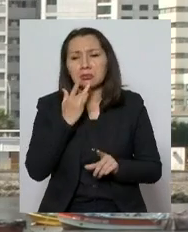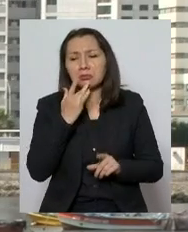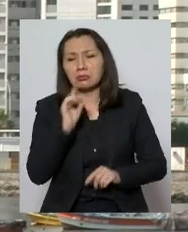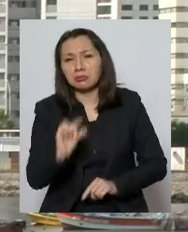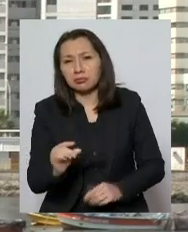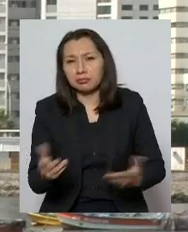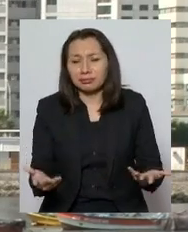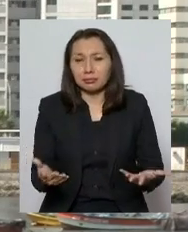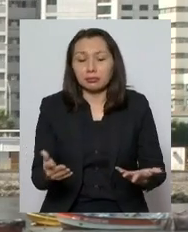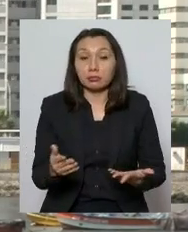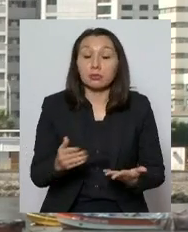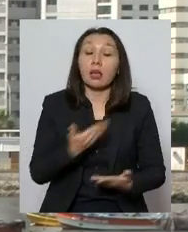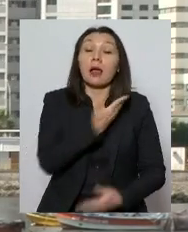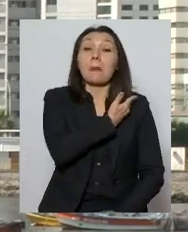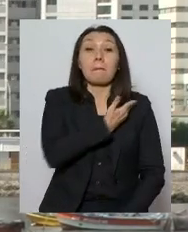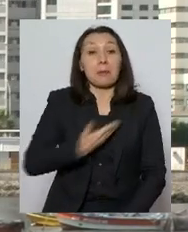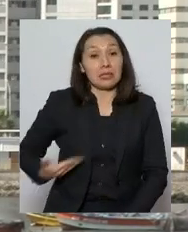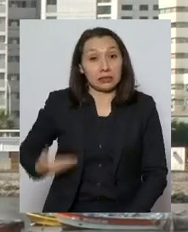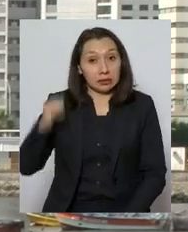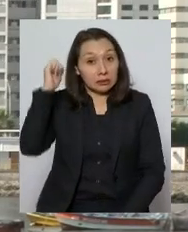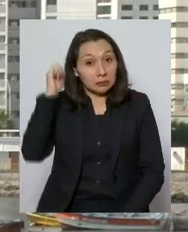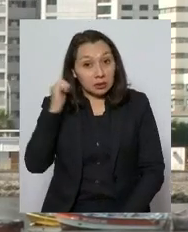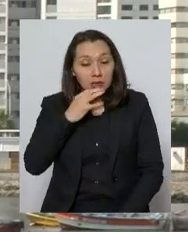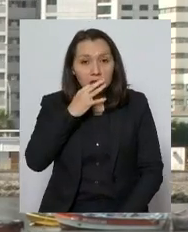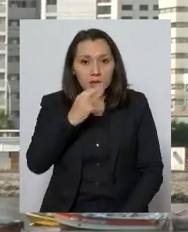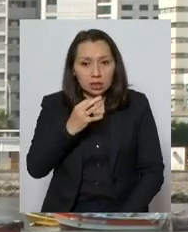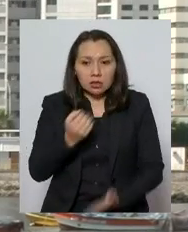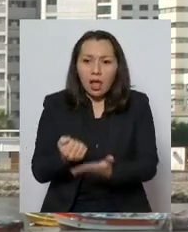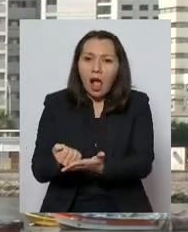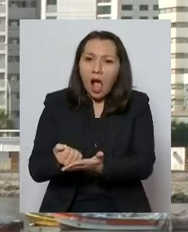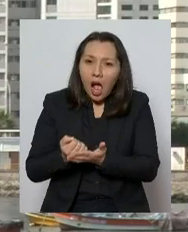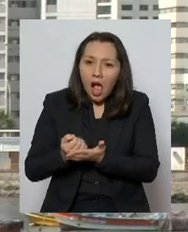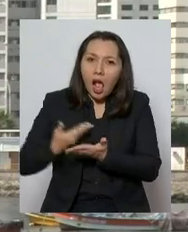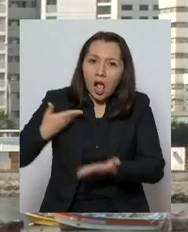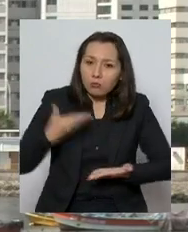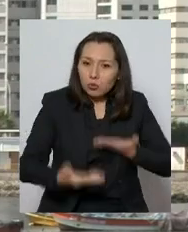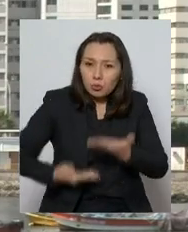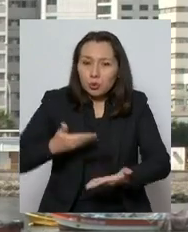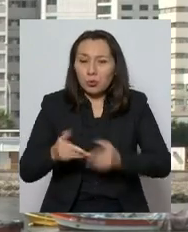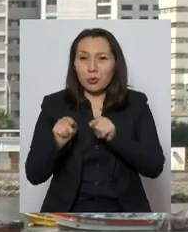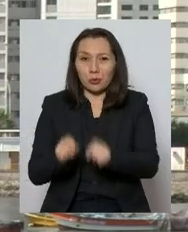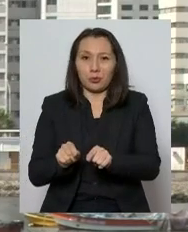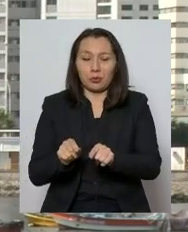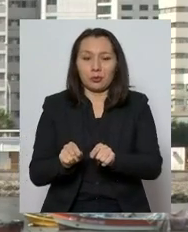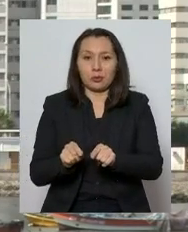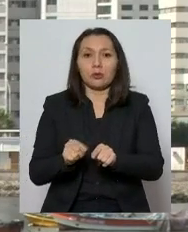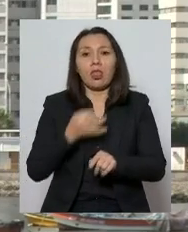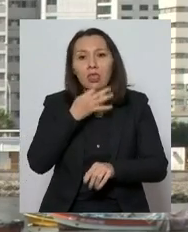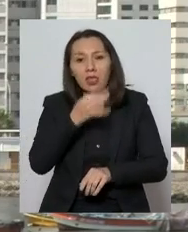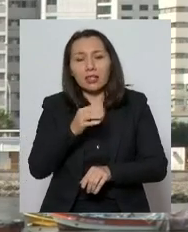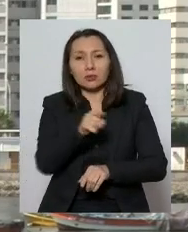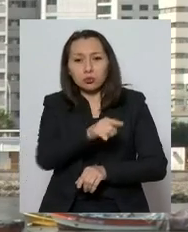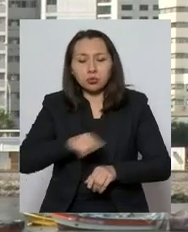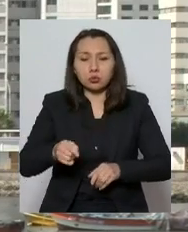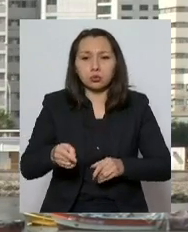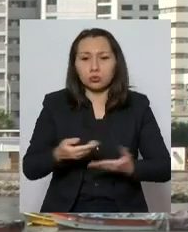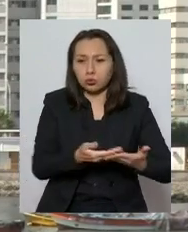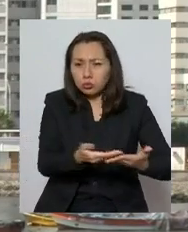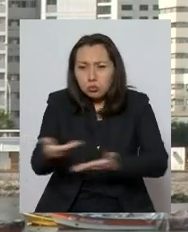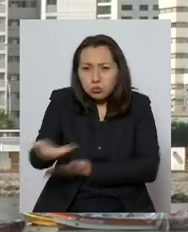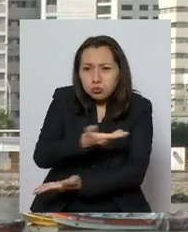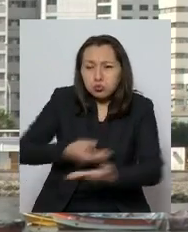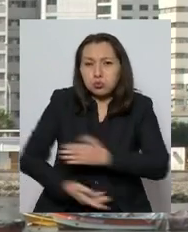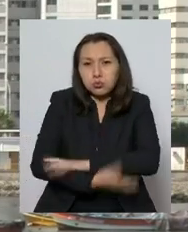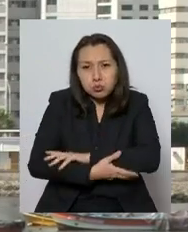pequeños? Y el presidente llama a la colaboración, a la cooperación entre todos y